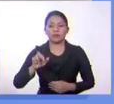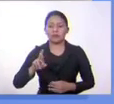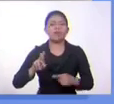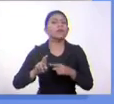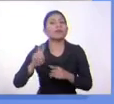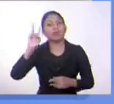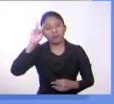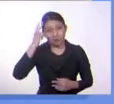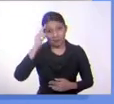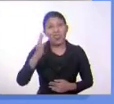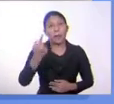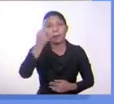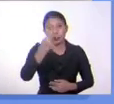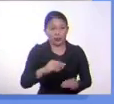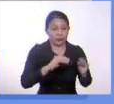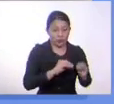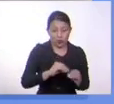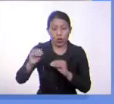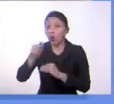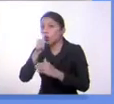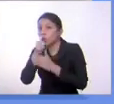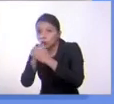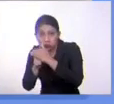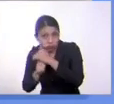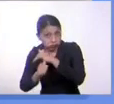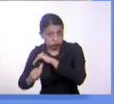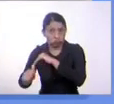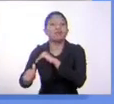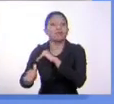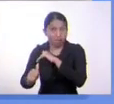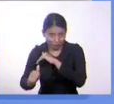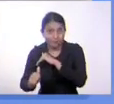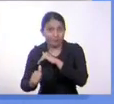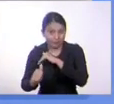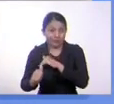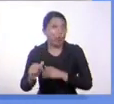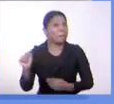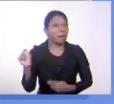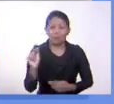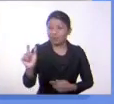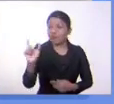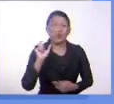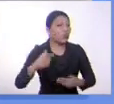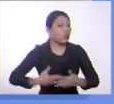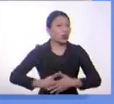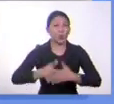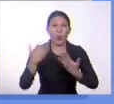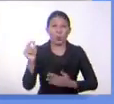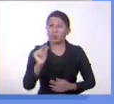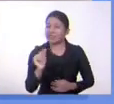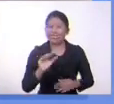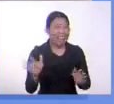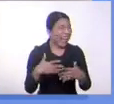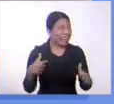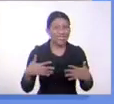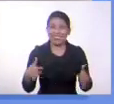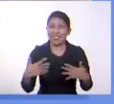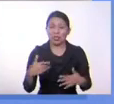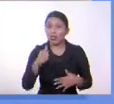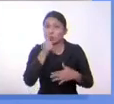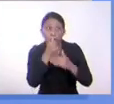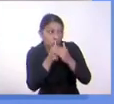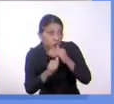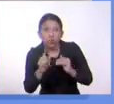las personas que en un momento dado se desplazan sin esos permisos correspondientes para su tránsito